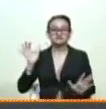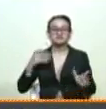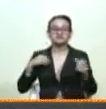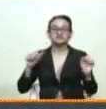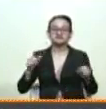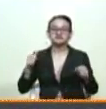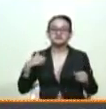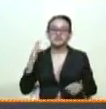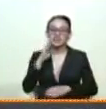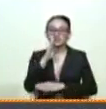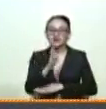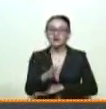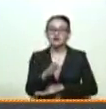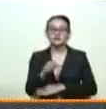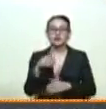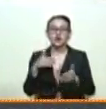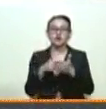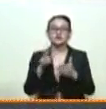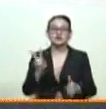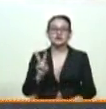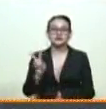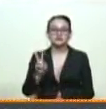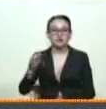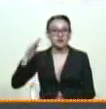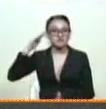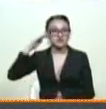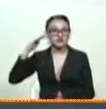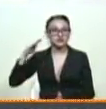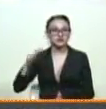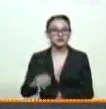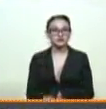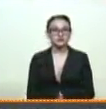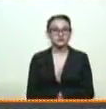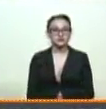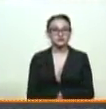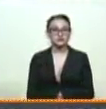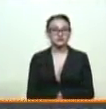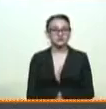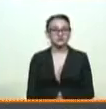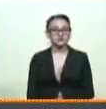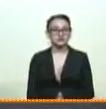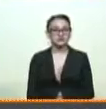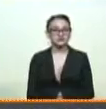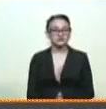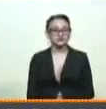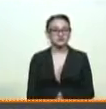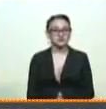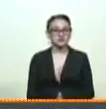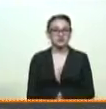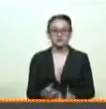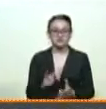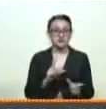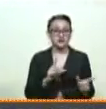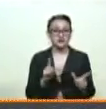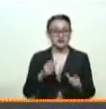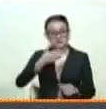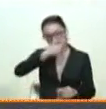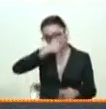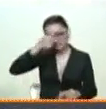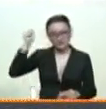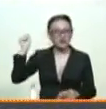la vía directa de la agresión militar. Ya se quitaron completamente las